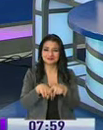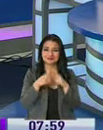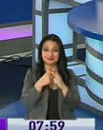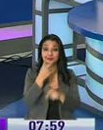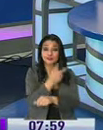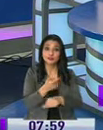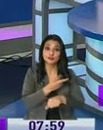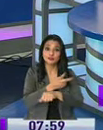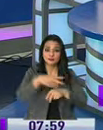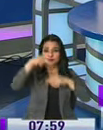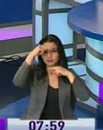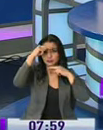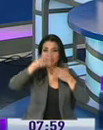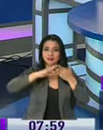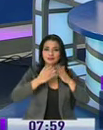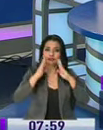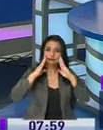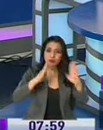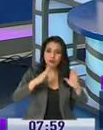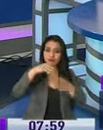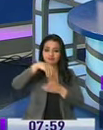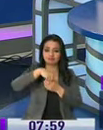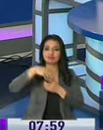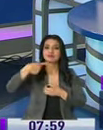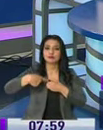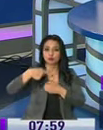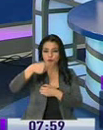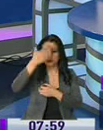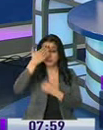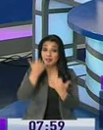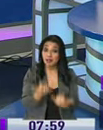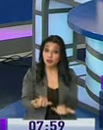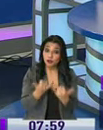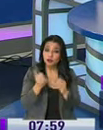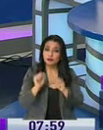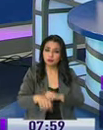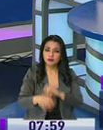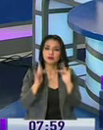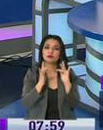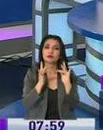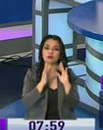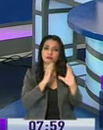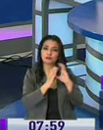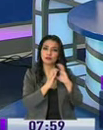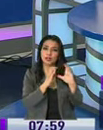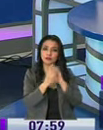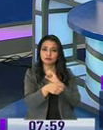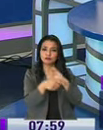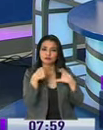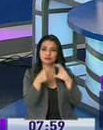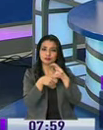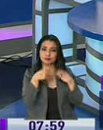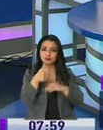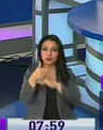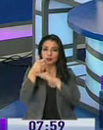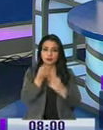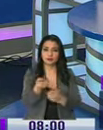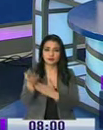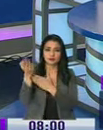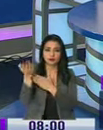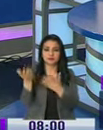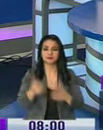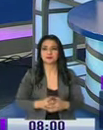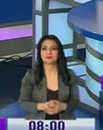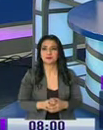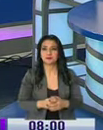2 horas de información local, así que ya sabe que este es el momento en que usted puede comunicarse con nosotros y hacer el vínculo con las autoridades a través de las redes sociales.